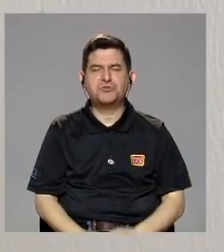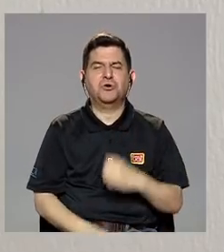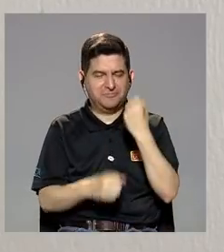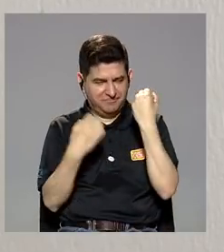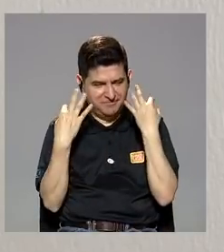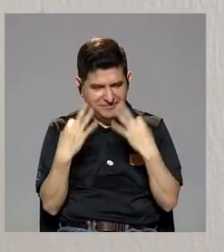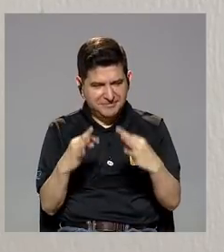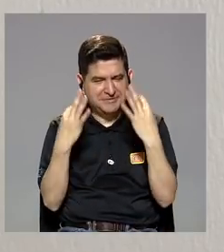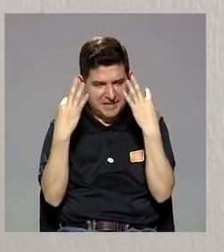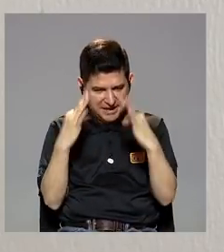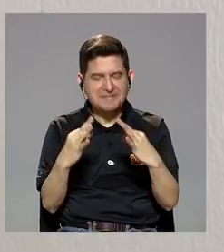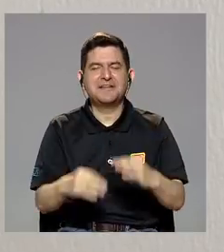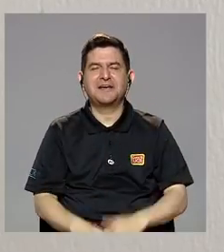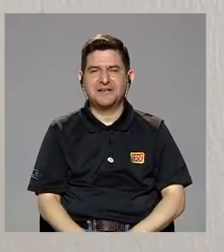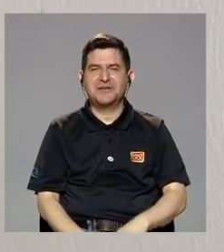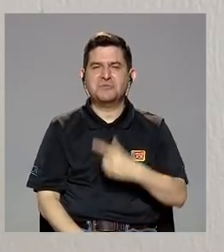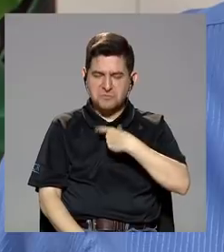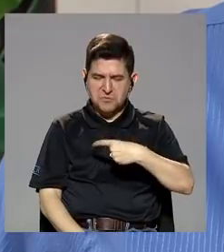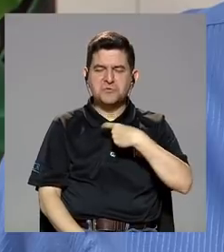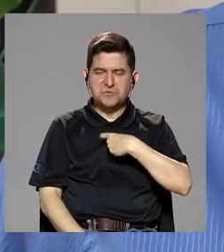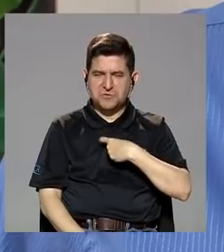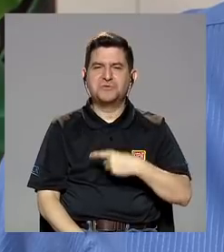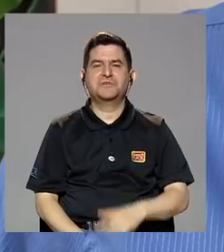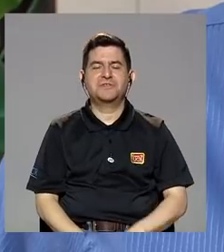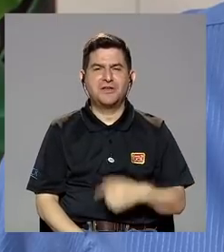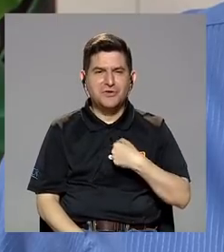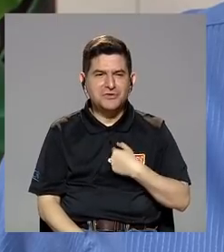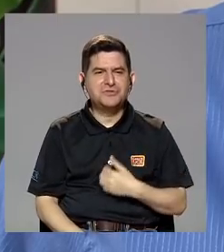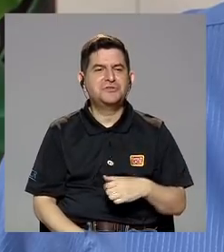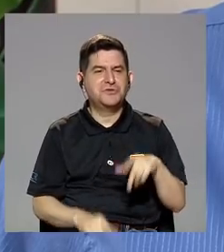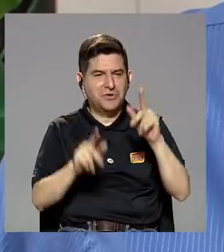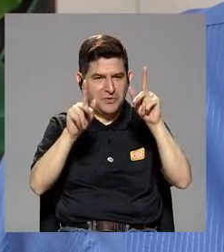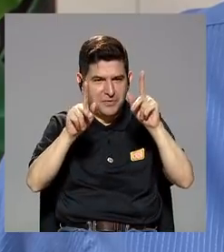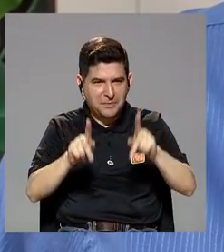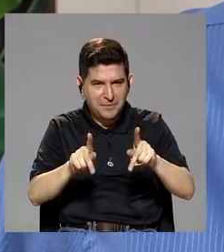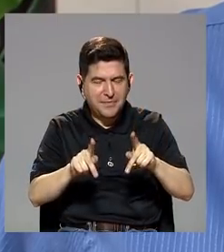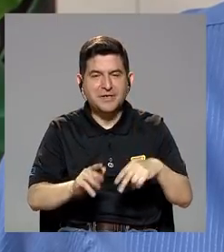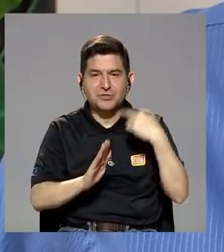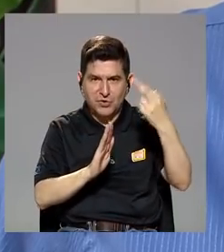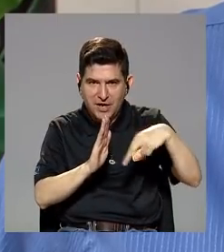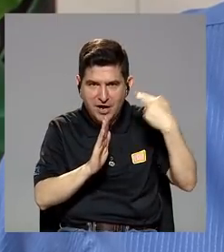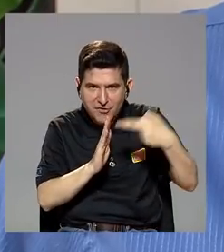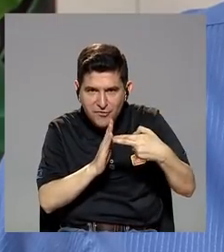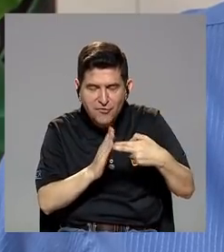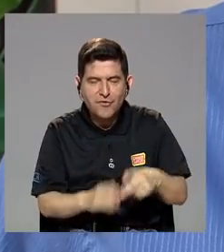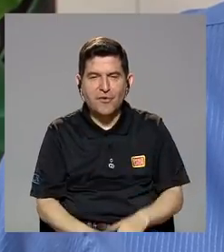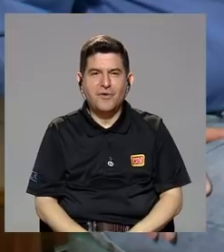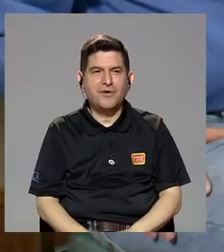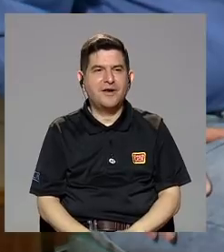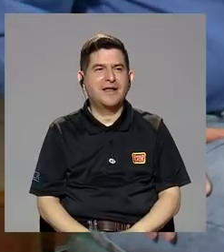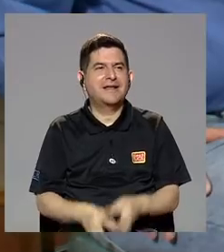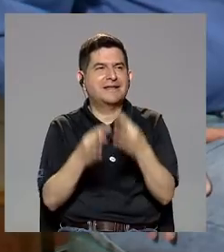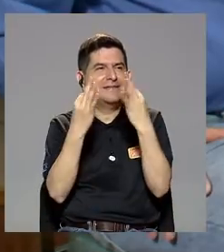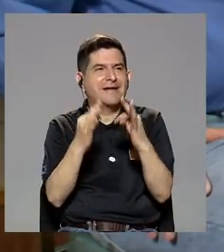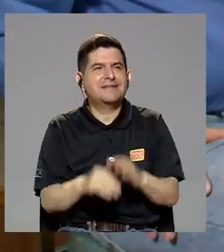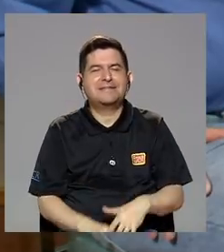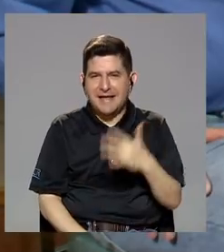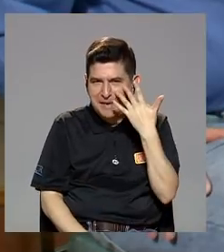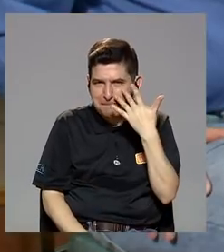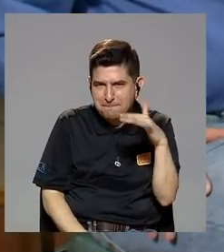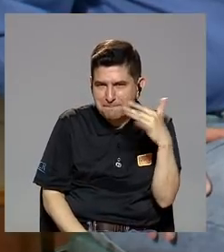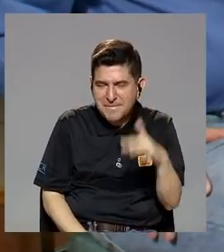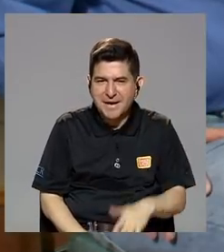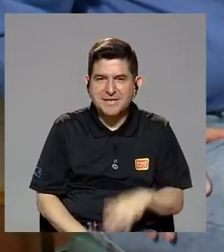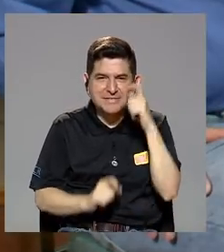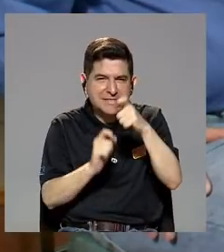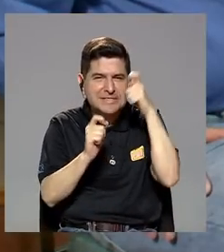la verdad es que le puse muchas ganas me esmeré en que ese personaje que hice fuera lo más parecido a la